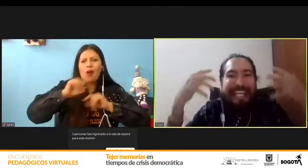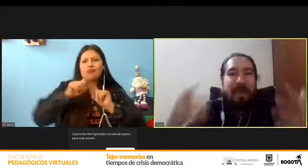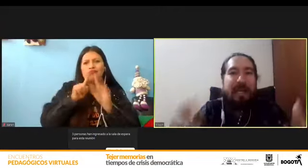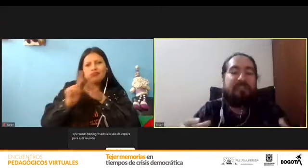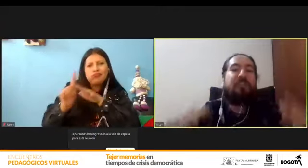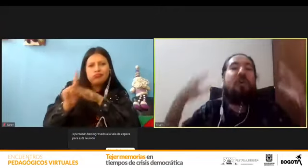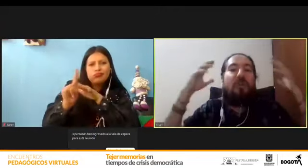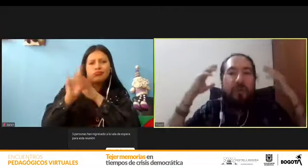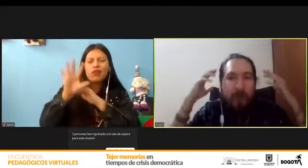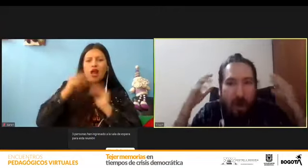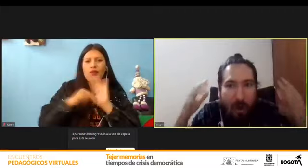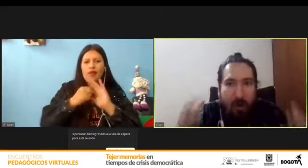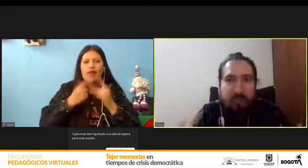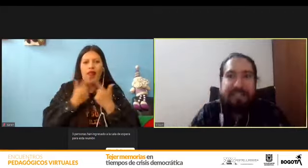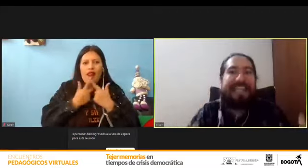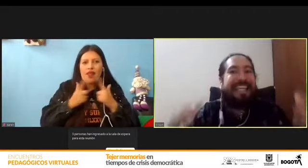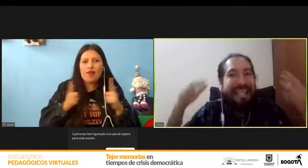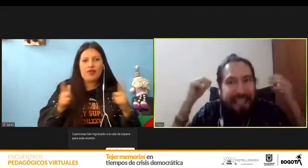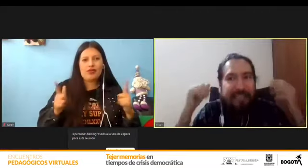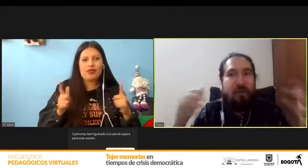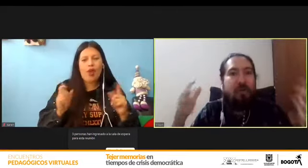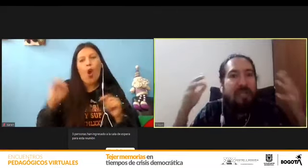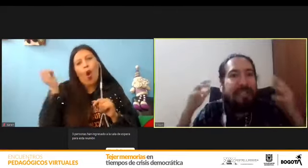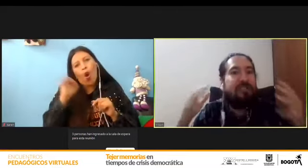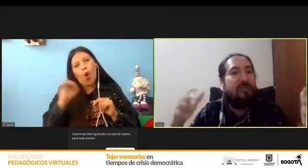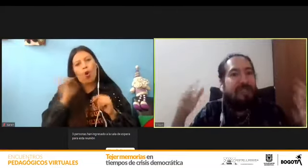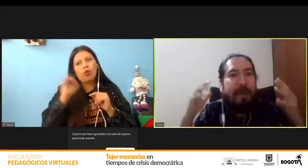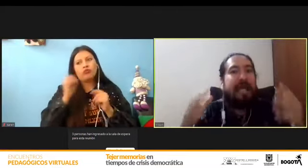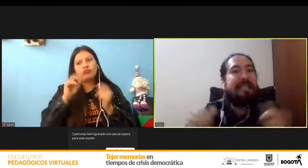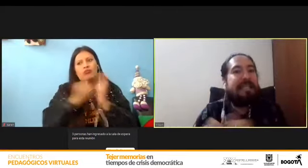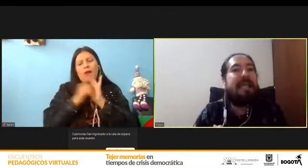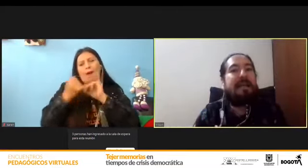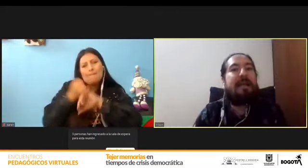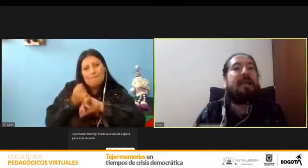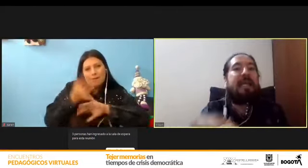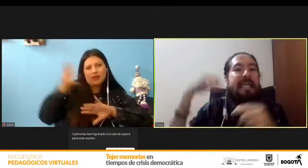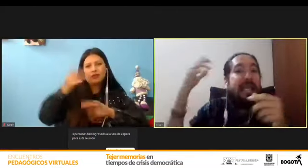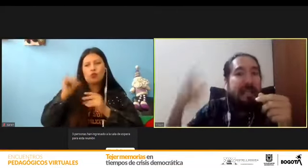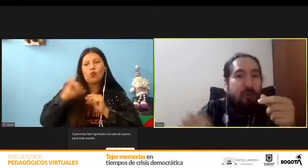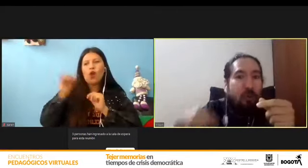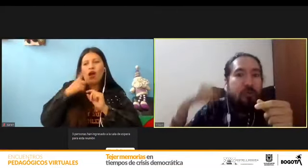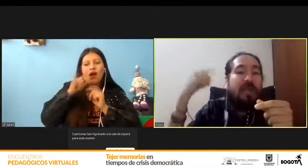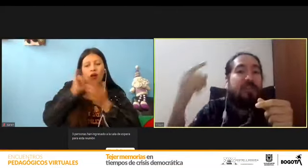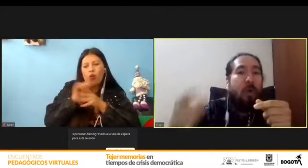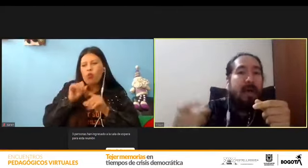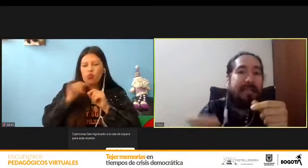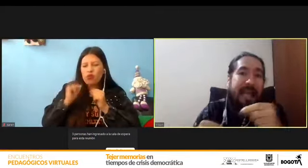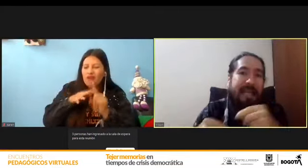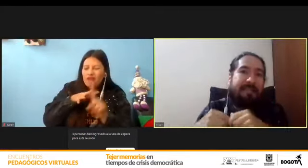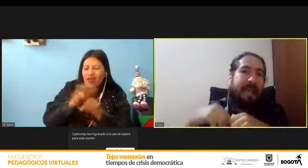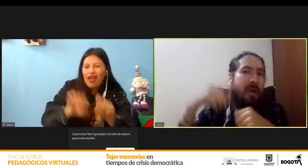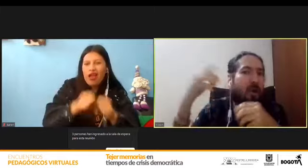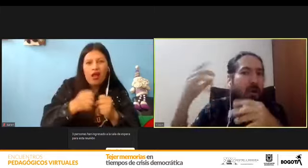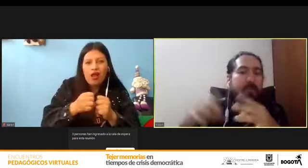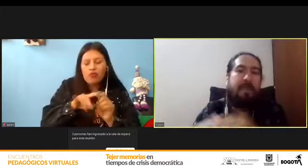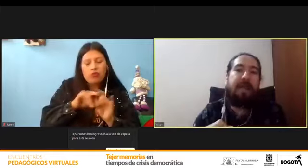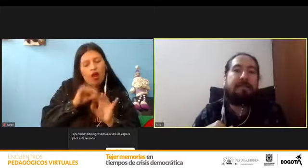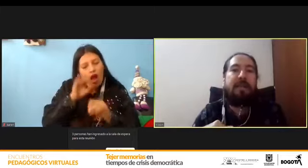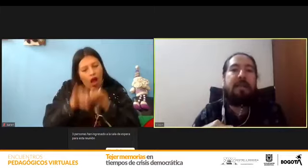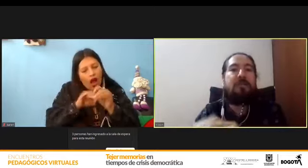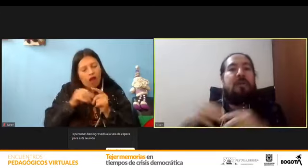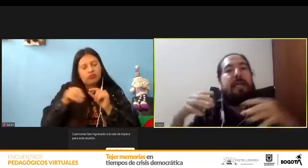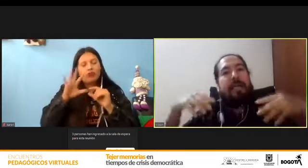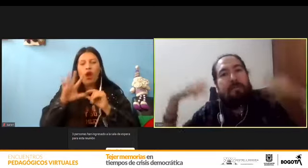de liberación, o si se quiere, de descolonización de la madre tierra y de las culturas guardianas en